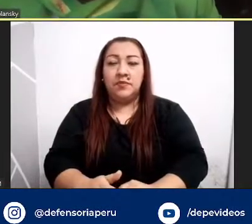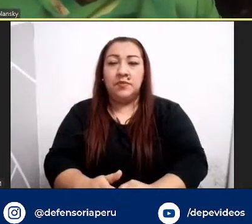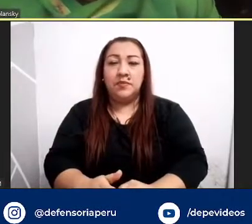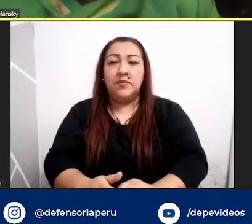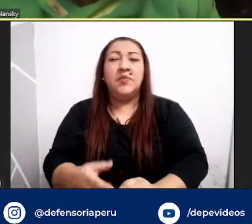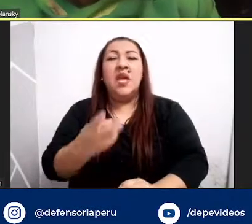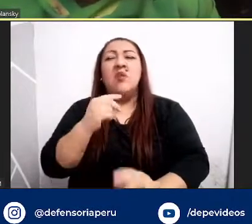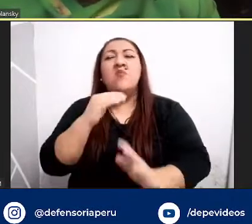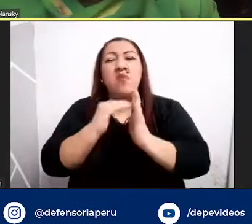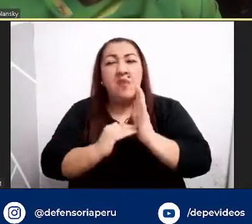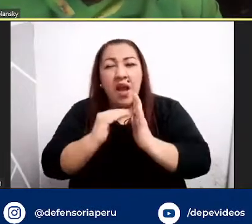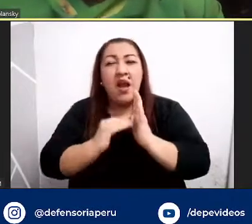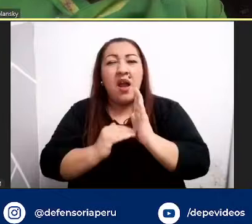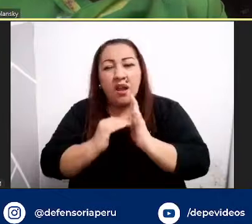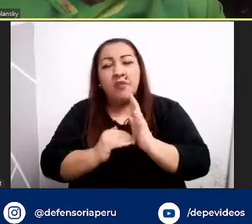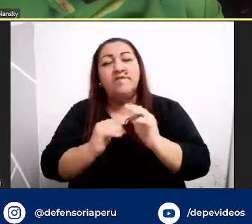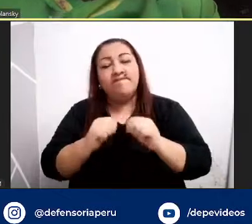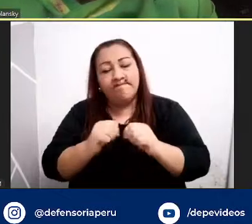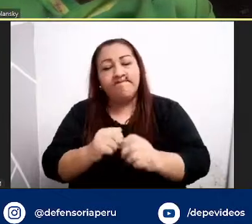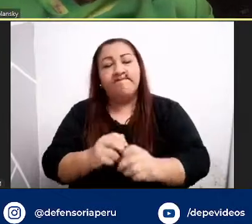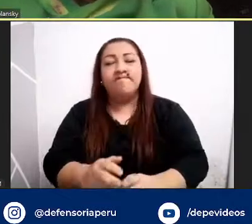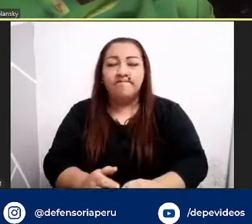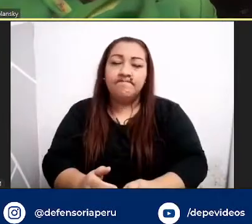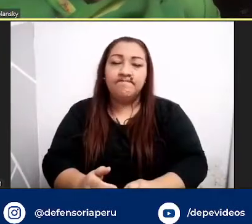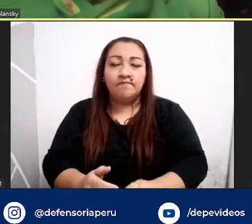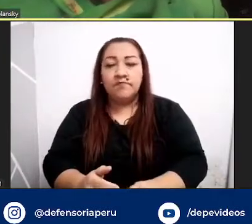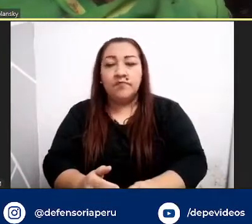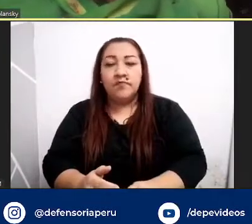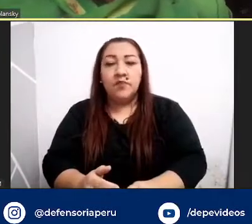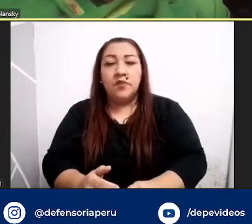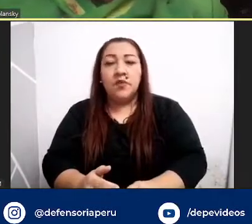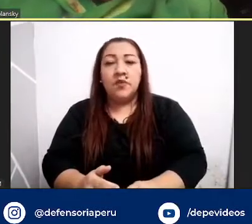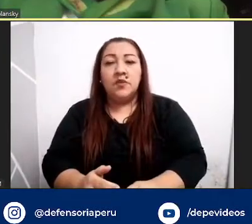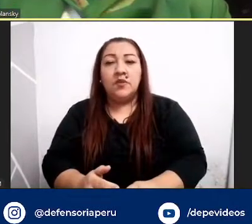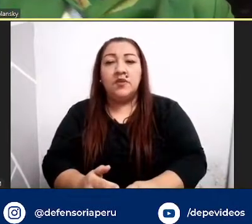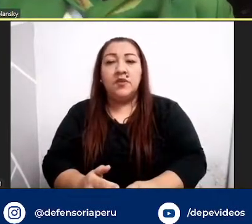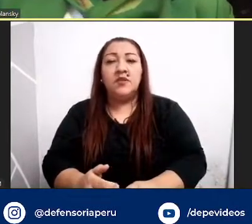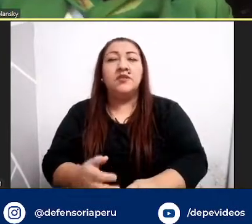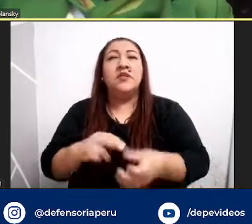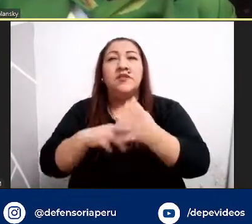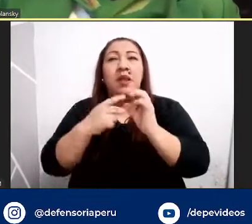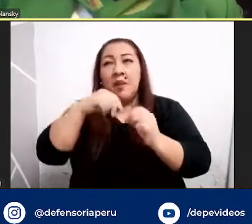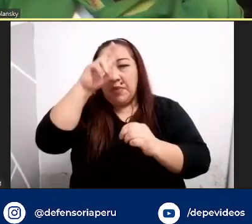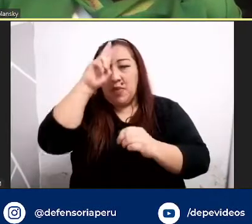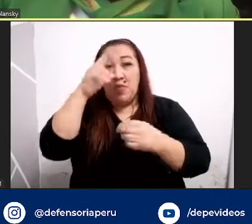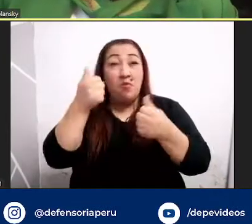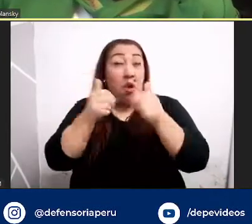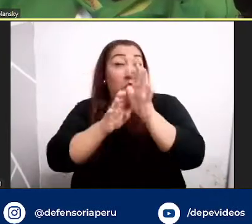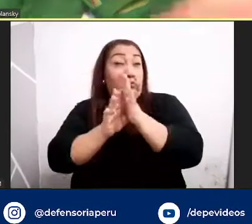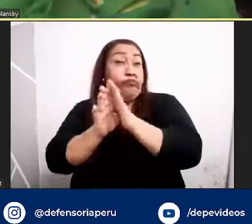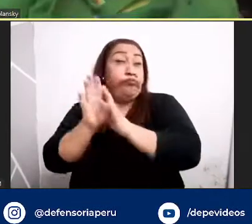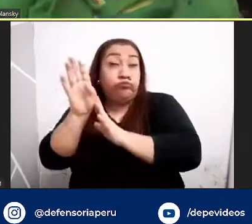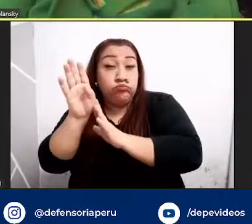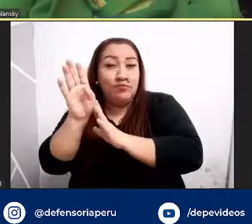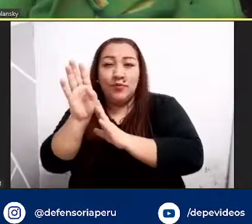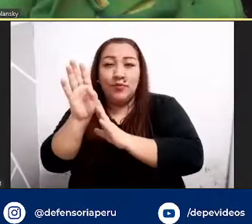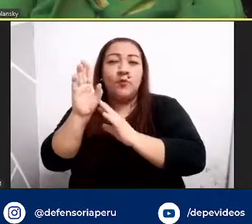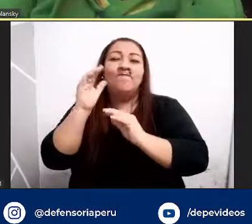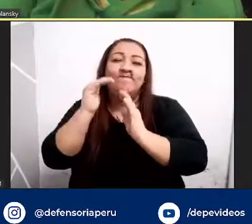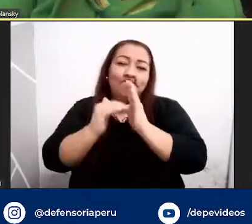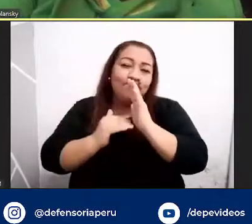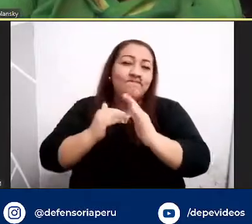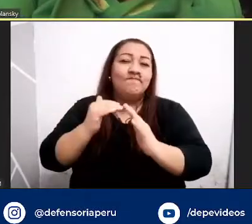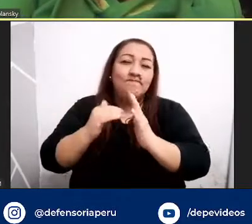bajito, ¿no? Es muy escaso, somos muy incivilizados todavía. Entonces, es un trabajo enorme